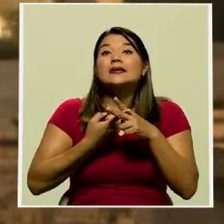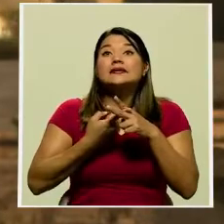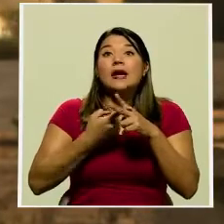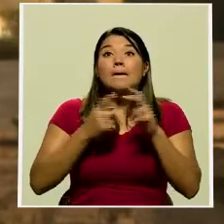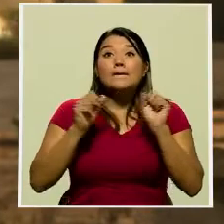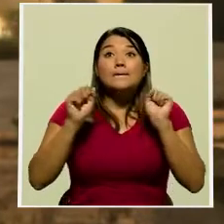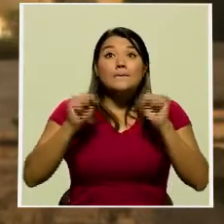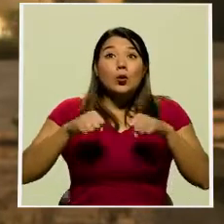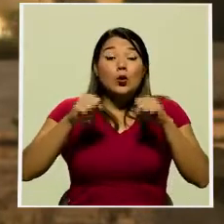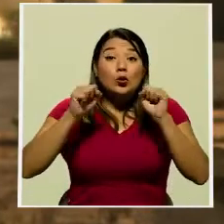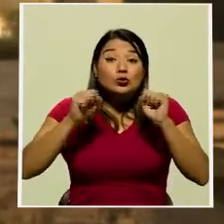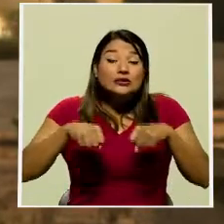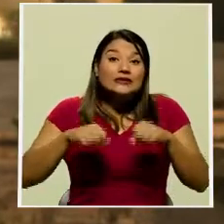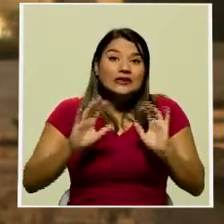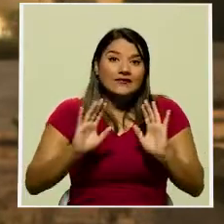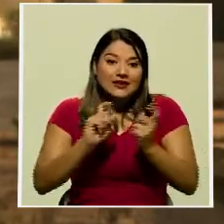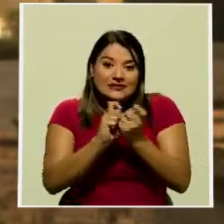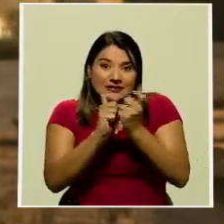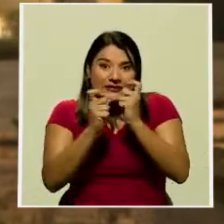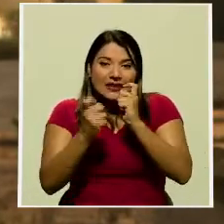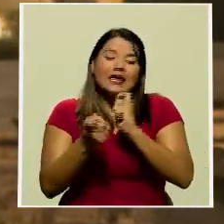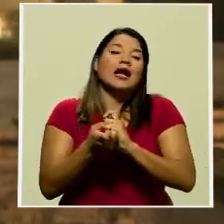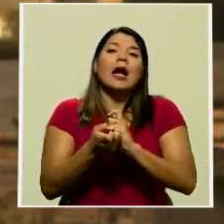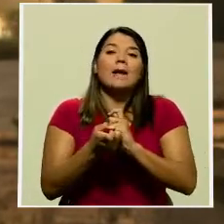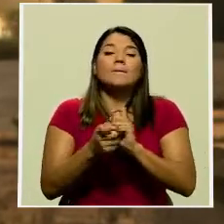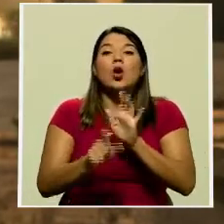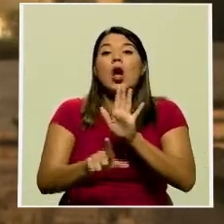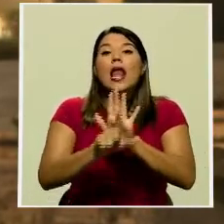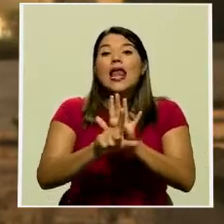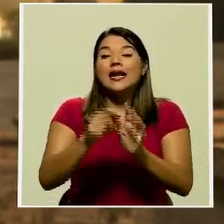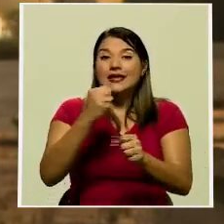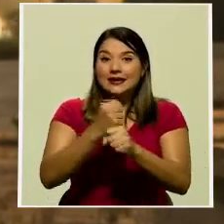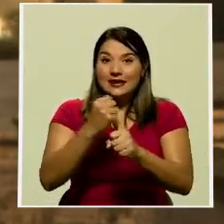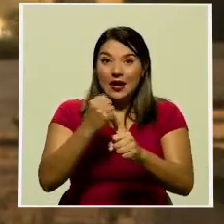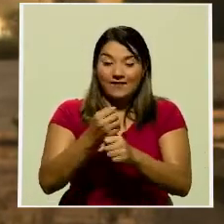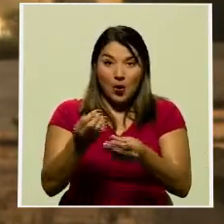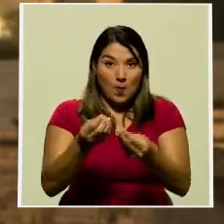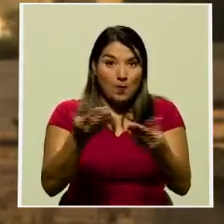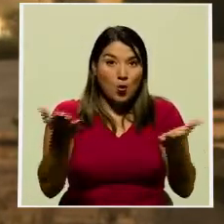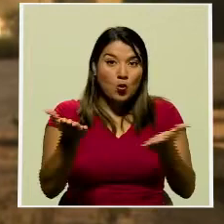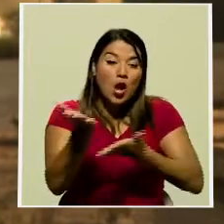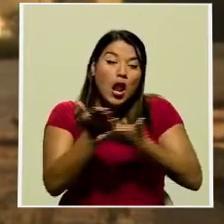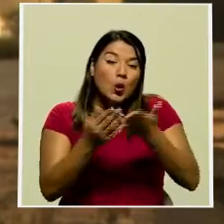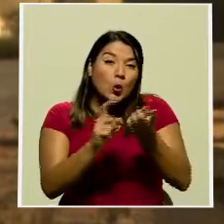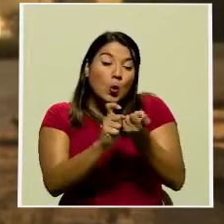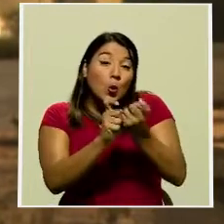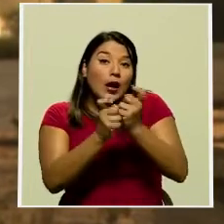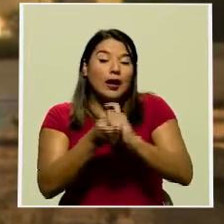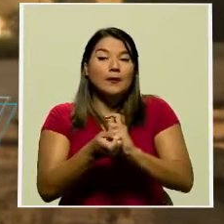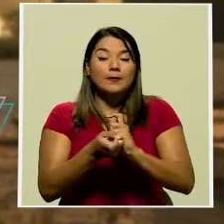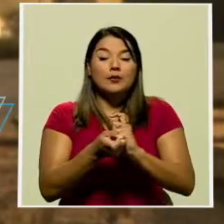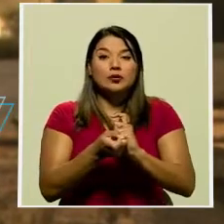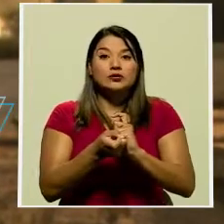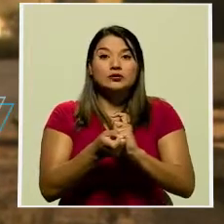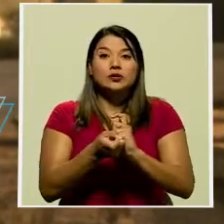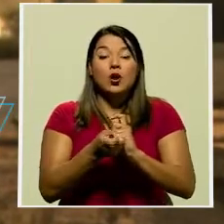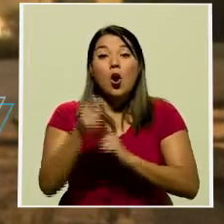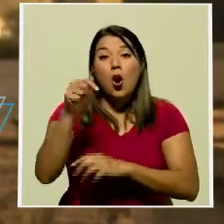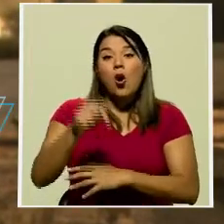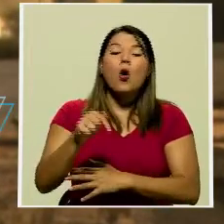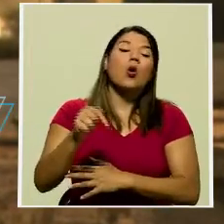probabilidades de hacer reformas a lo que es la ley de empleo público, ajustes por lo menos podríamos decirlo así.